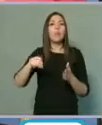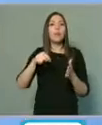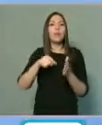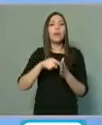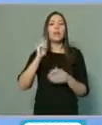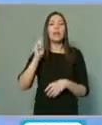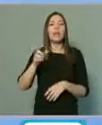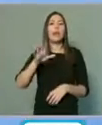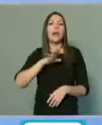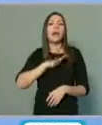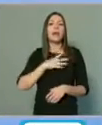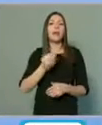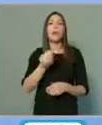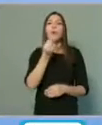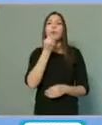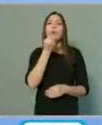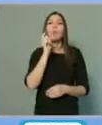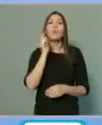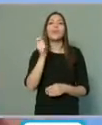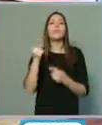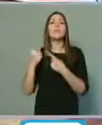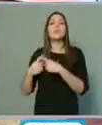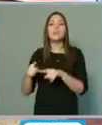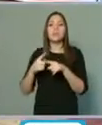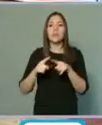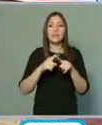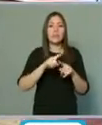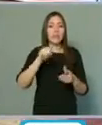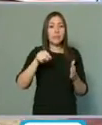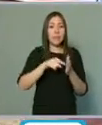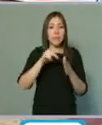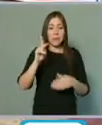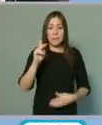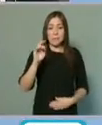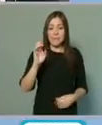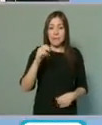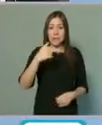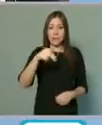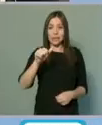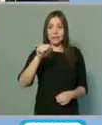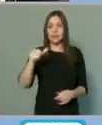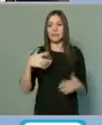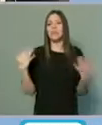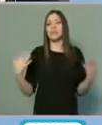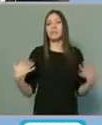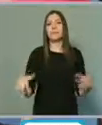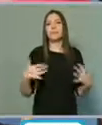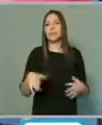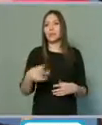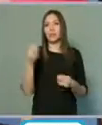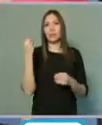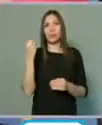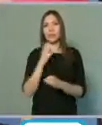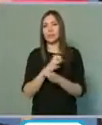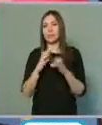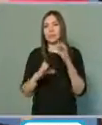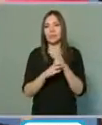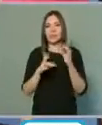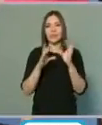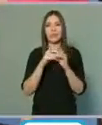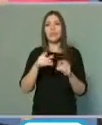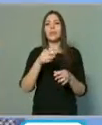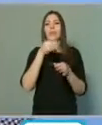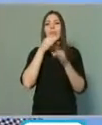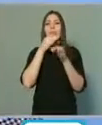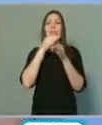en cuestión gastronómica. Mira, ya ahí Peña es, híjole, mucho de qué hablar en el tema, Quique, mucho de qué hablar. Se te hizo la